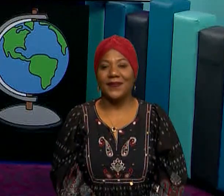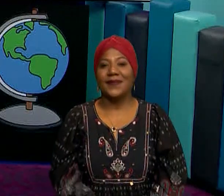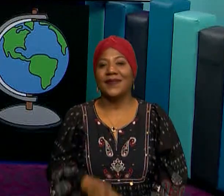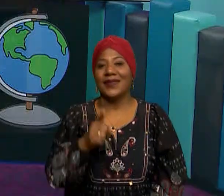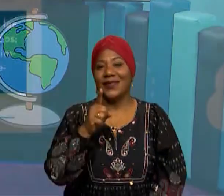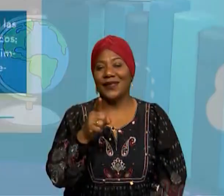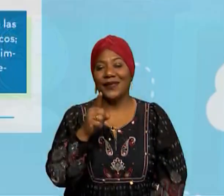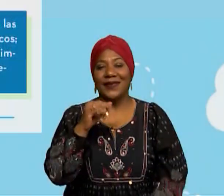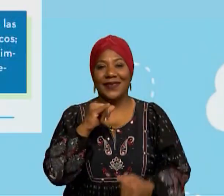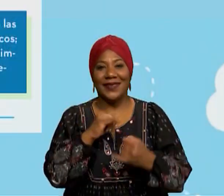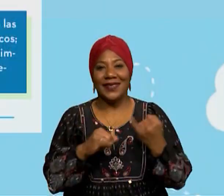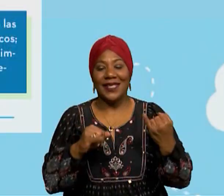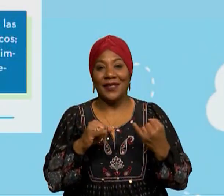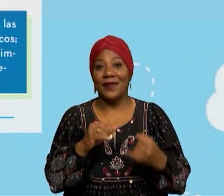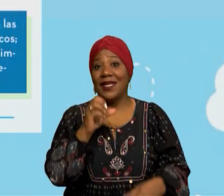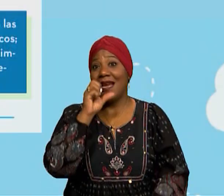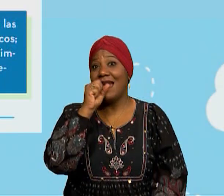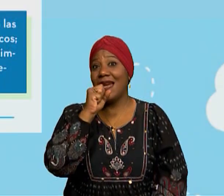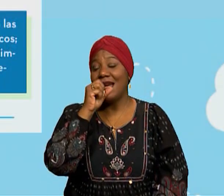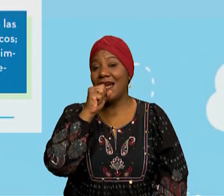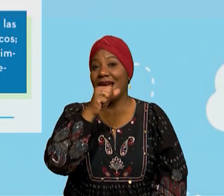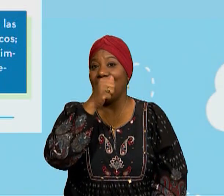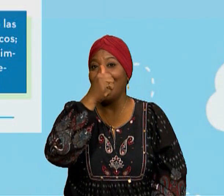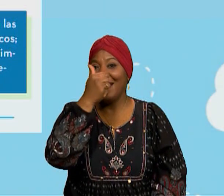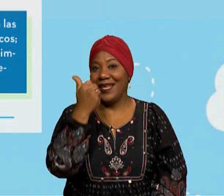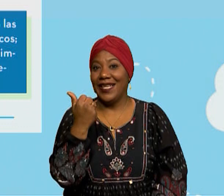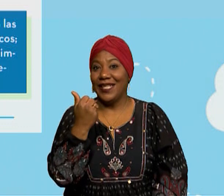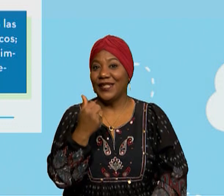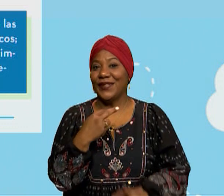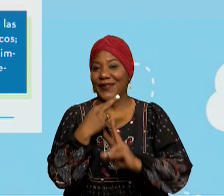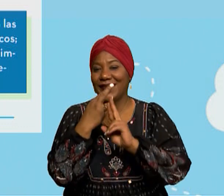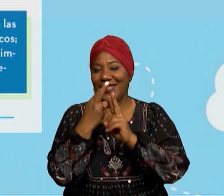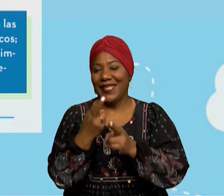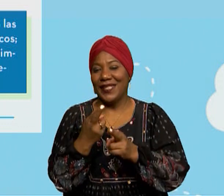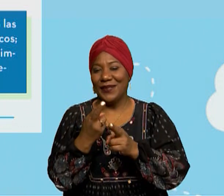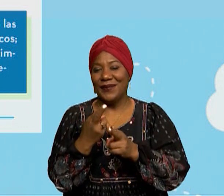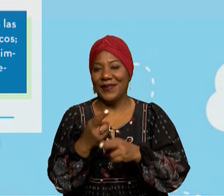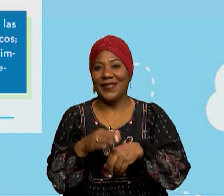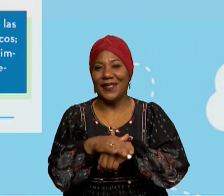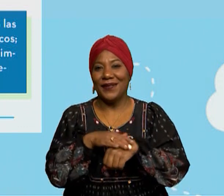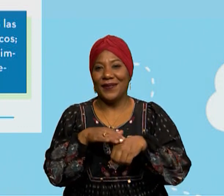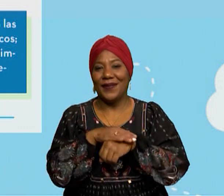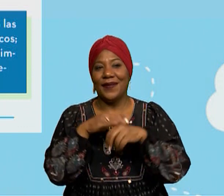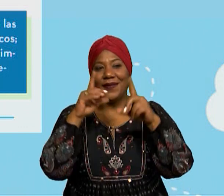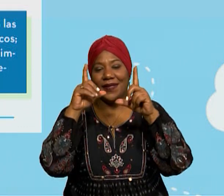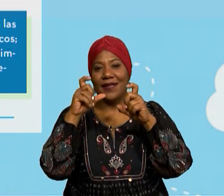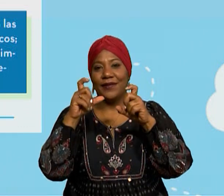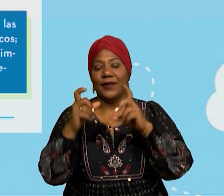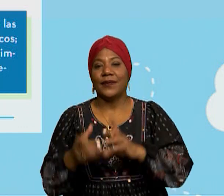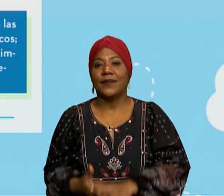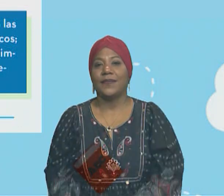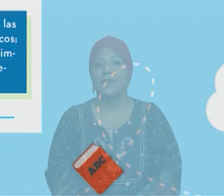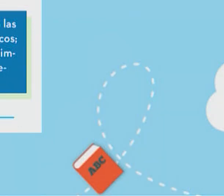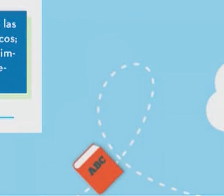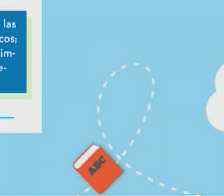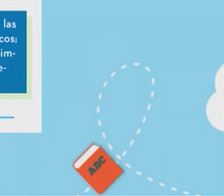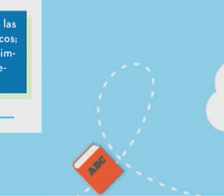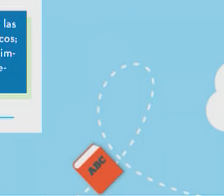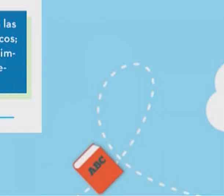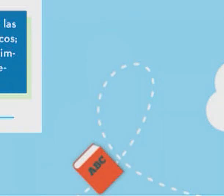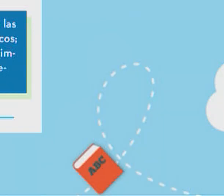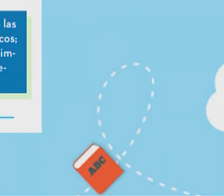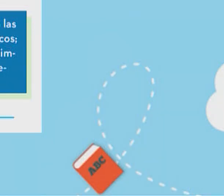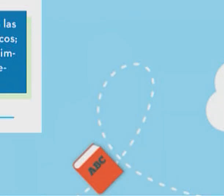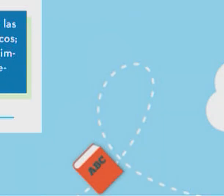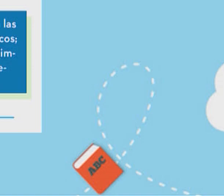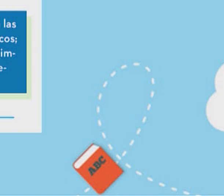a ti en casa leerlas y resolverlas. Para ello, tómale una captura de pantalla. Muy